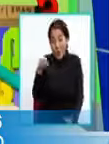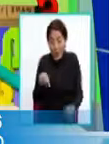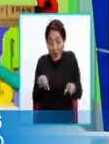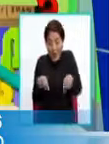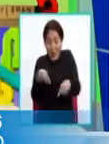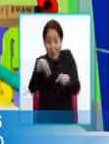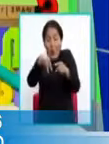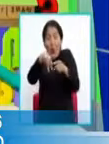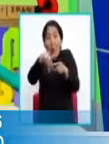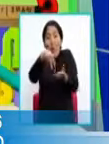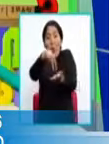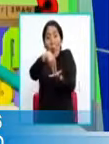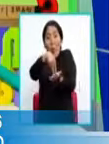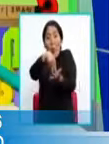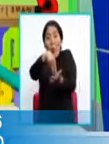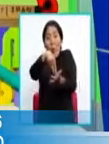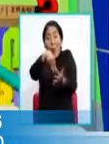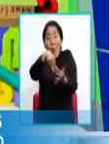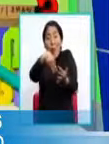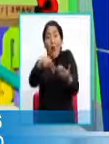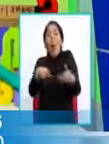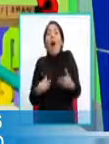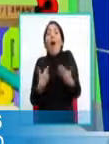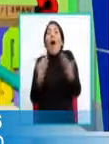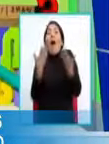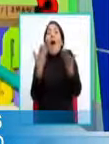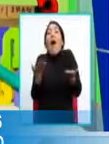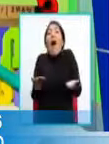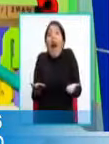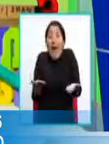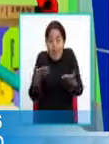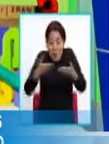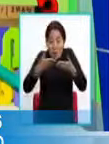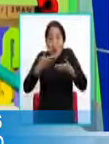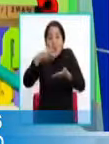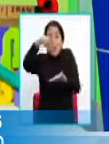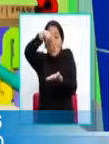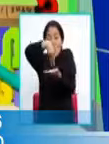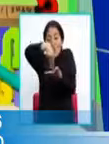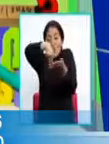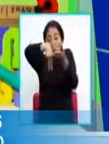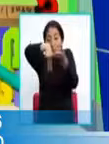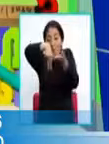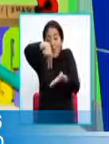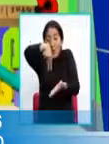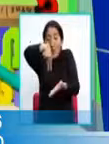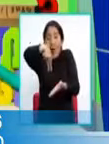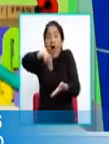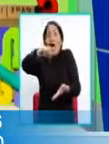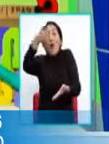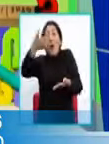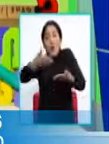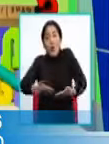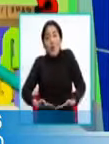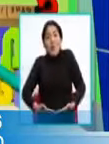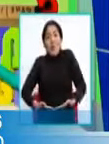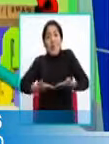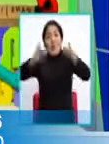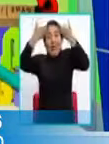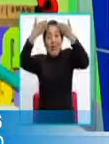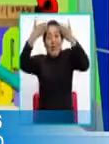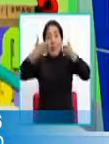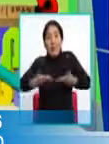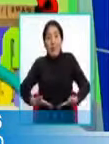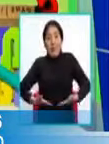están en condiciones de hacer un buen seguimiento, de dar un buen apoyo a un chico que está en edad de educación